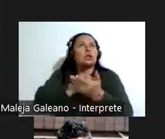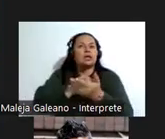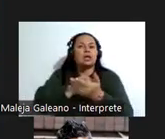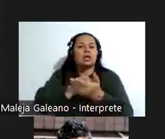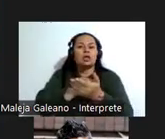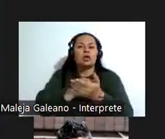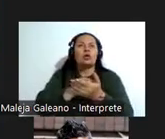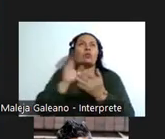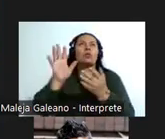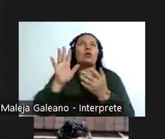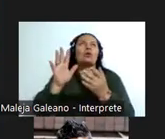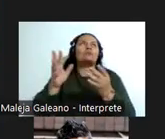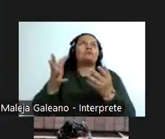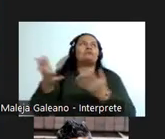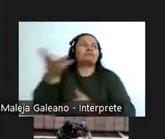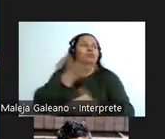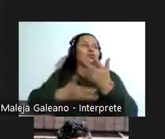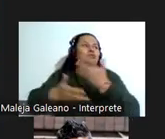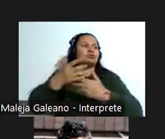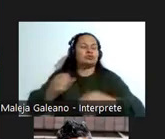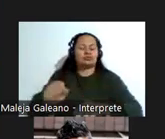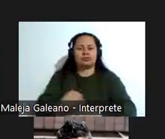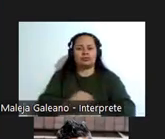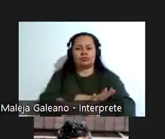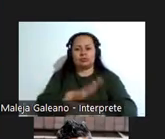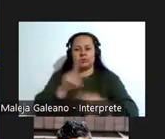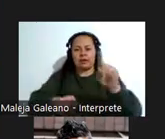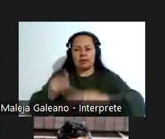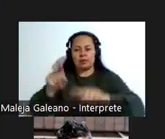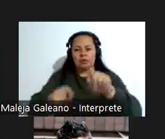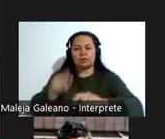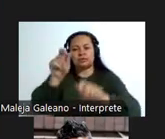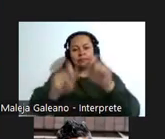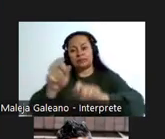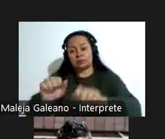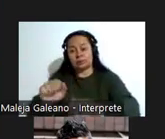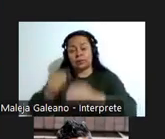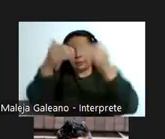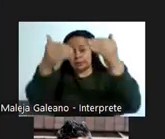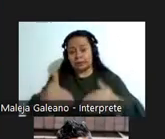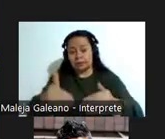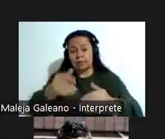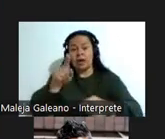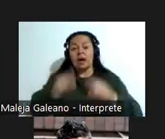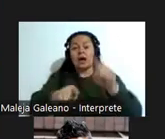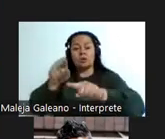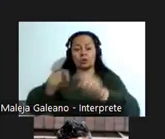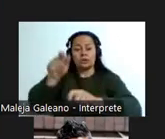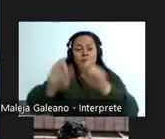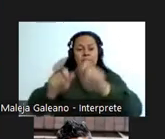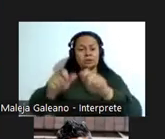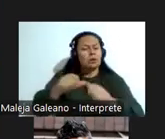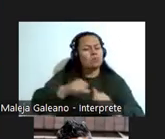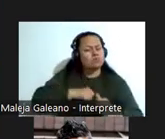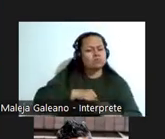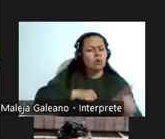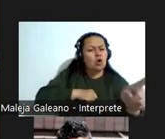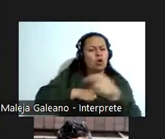inspiracional, ¿no? Que hay alrededor. En el caso de las personas con discapacidad, el porno inspiracional que nos